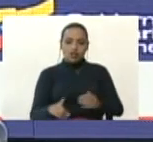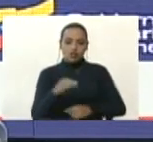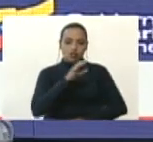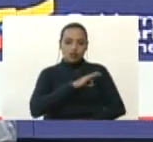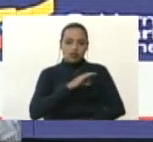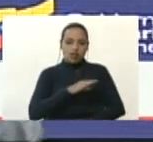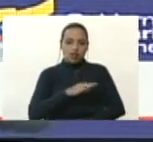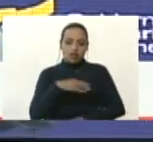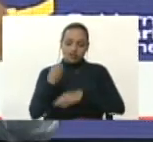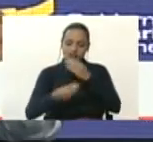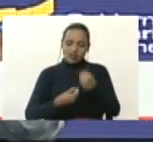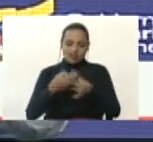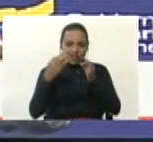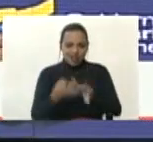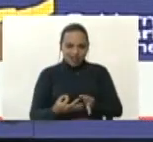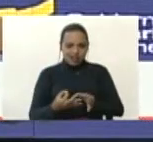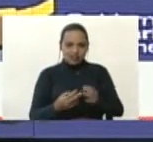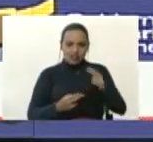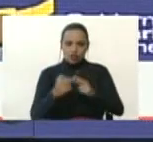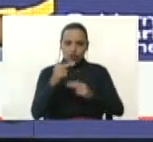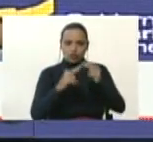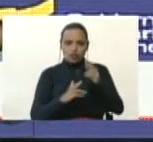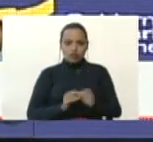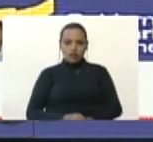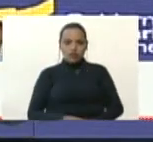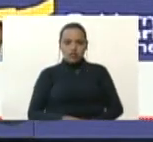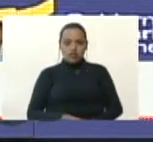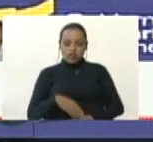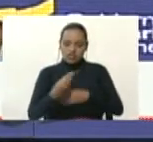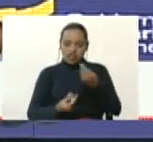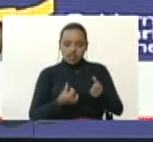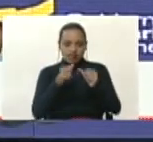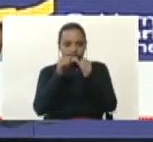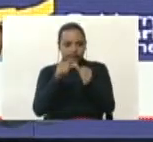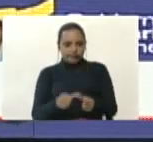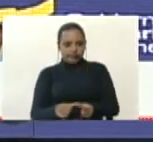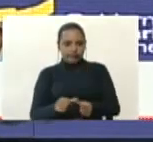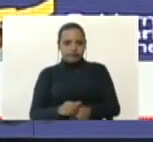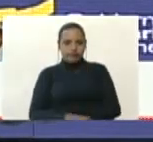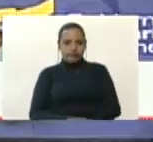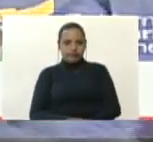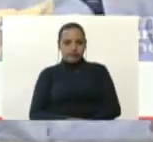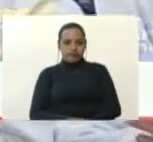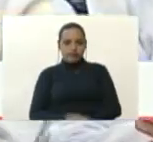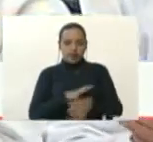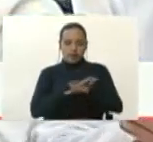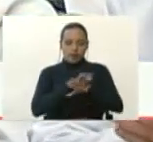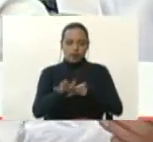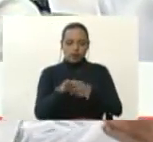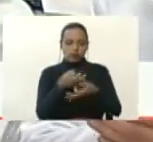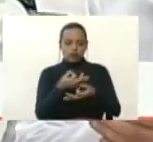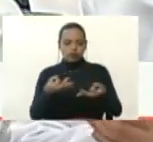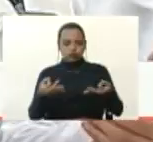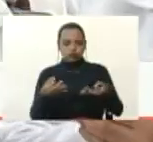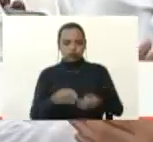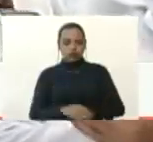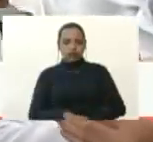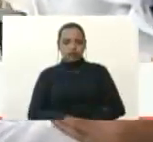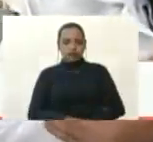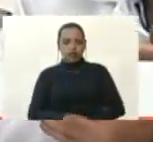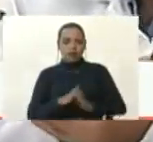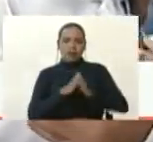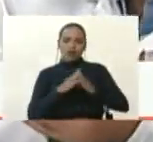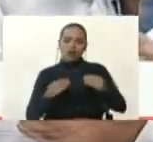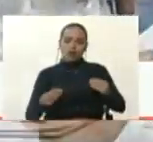se cumplan, se construyan y se vayan estableciendo con la mayor calidad para